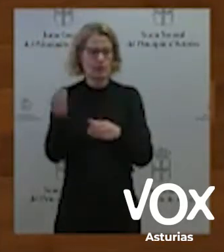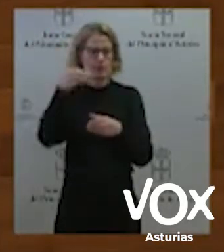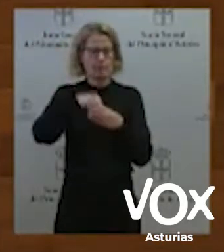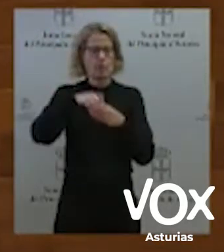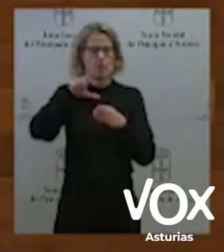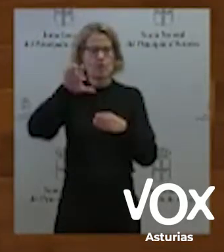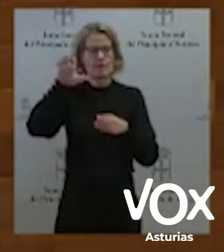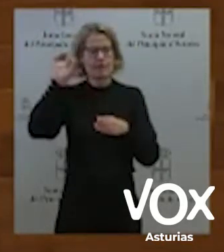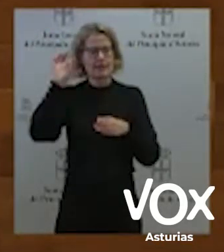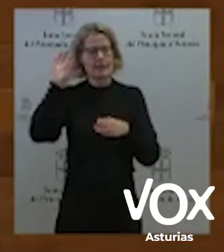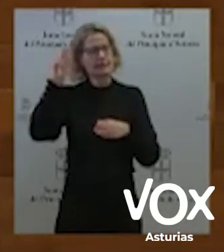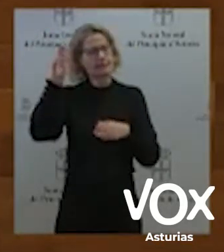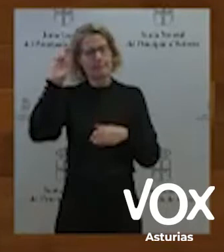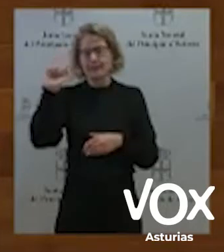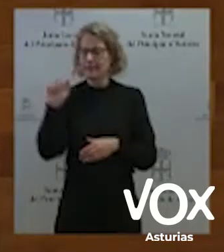Pasamos ahora a Izquierda Unida,